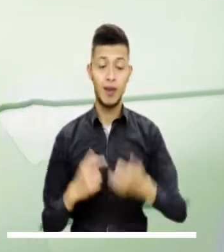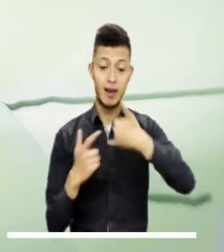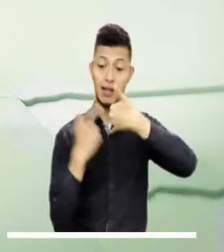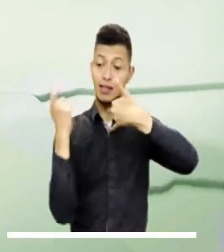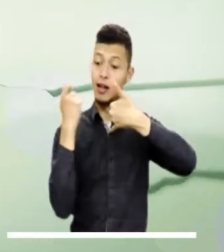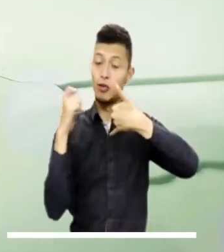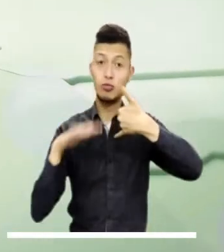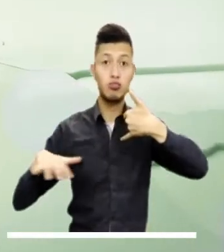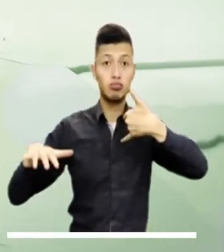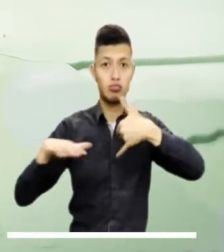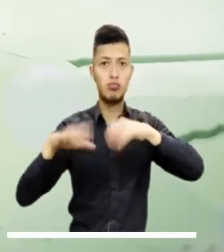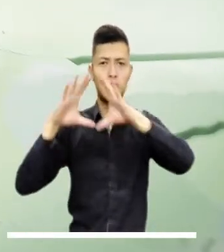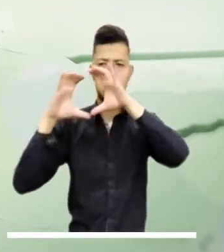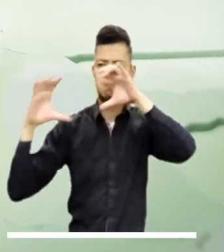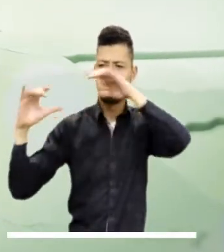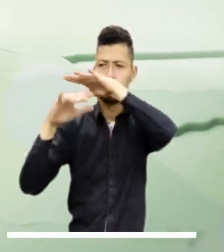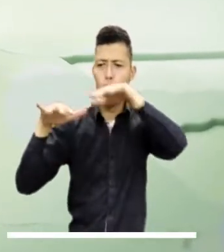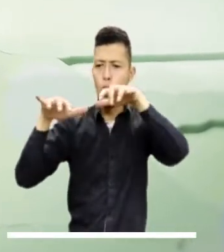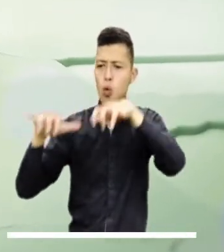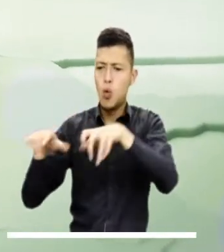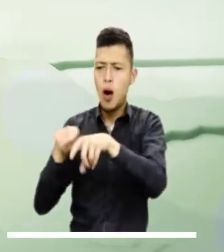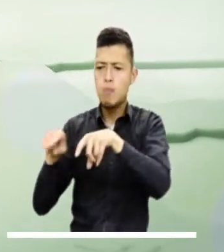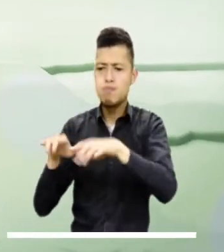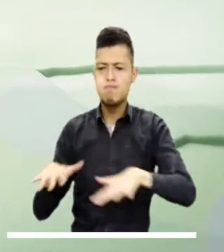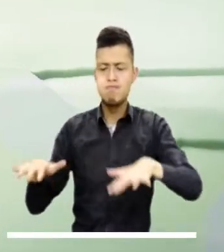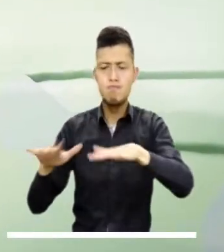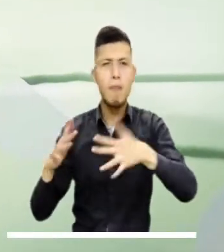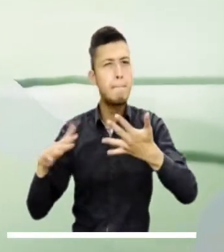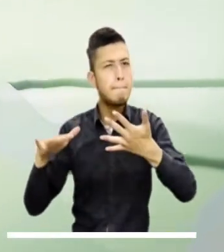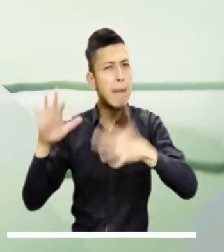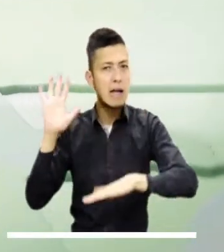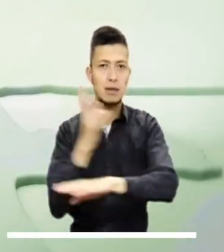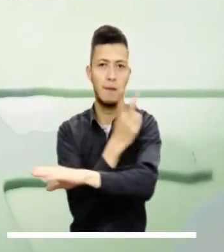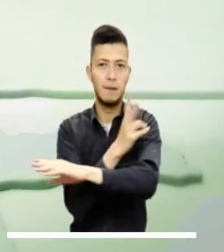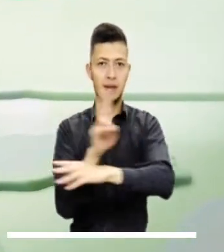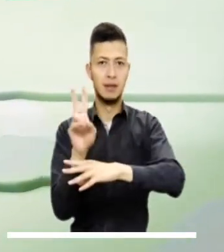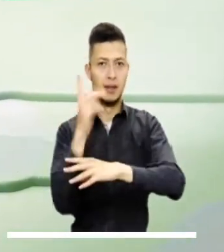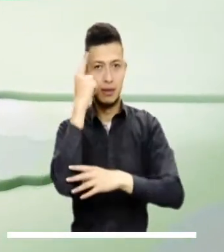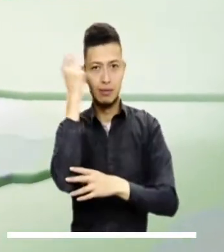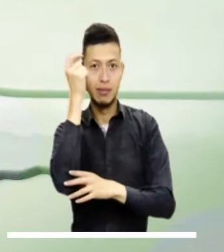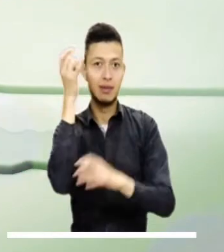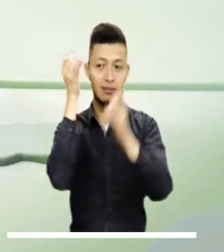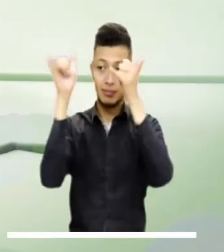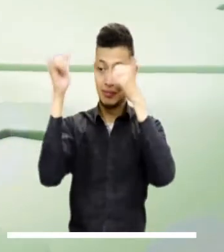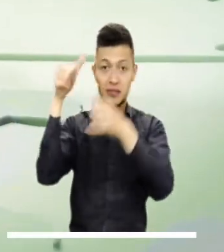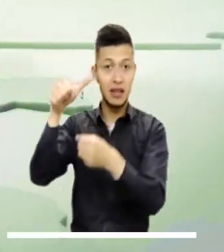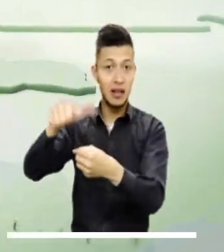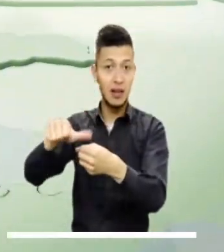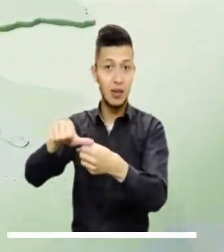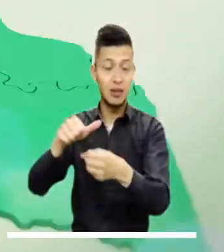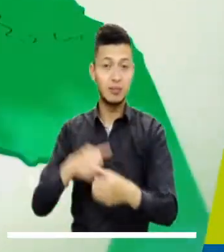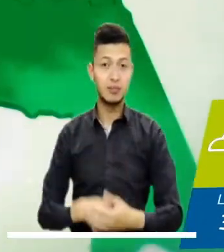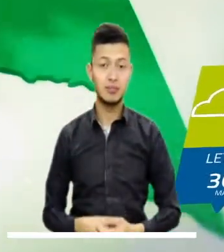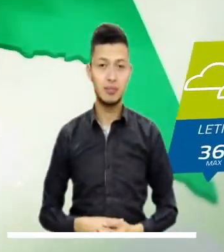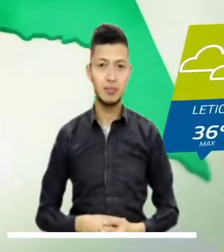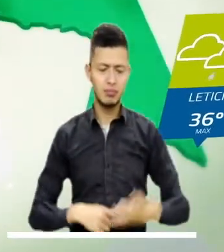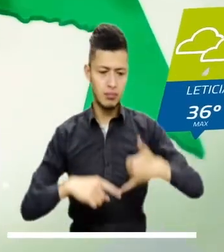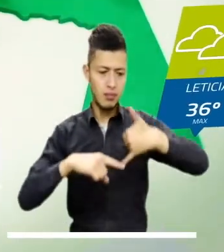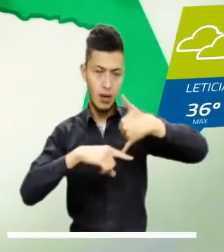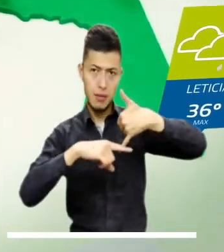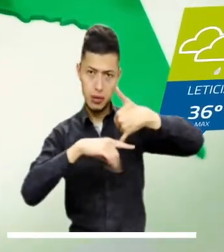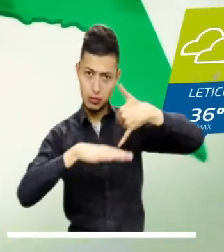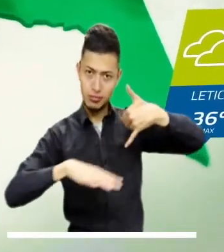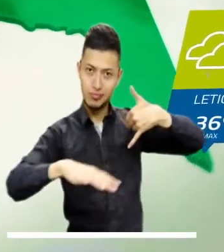cubiertos y lluvias en amplios sectores de la región, especialmente en Vichada, Meta, Casanare y Arauca. En la Amazonía,